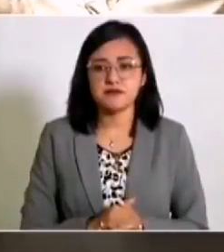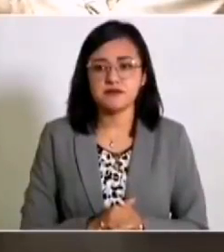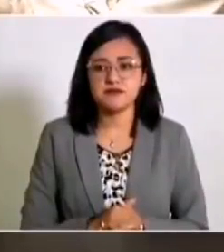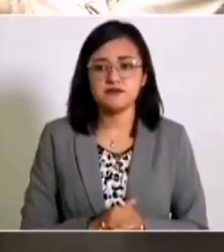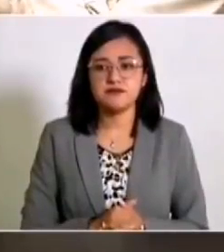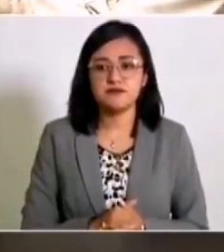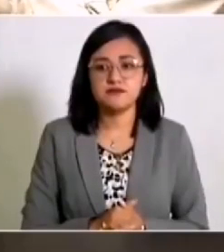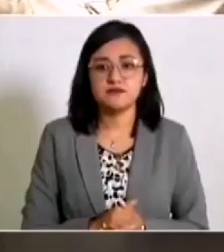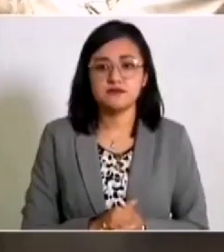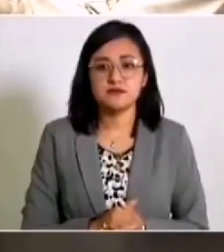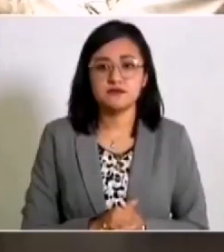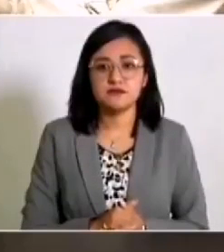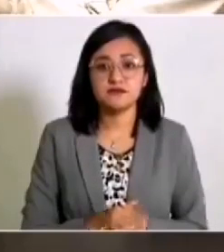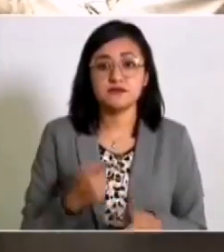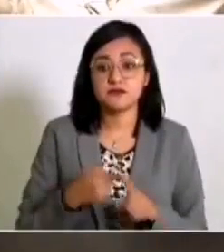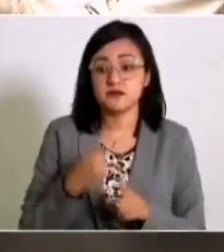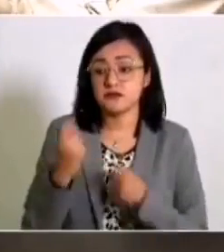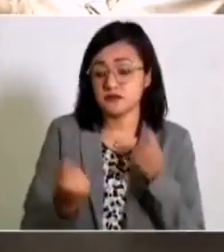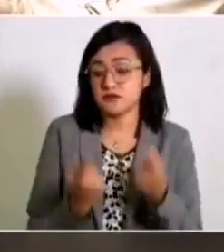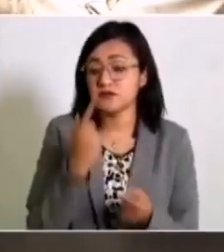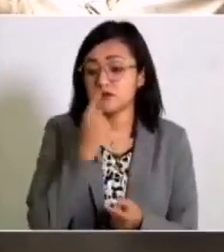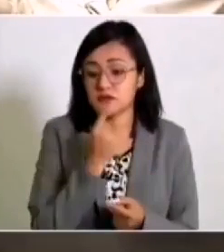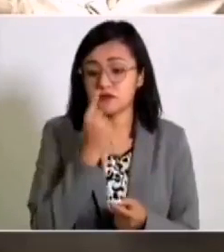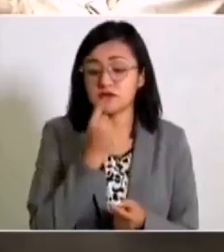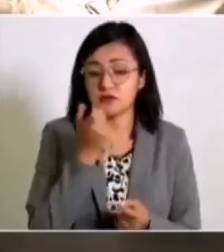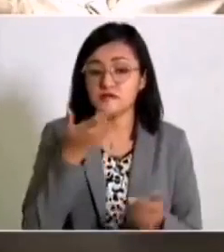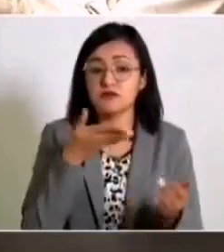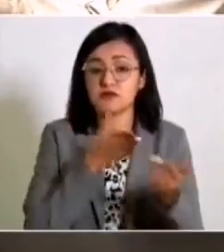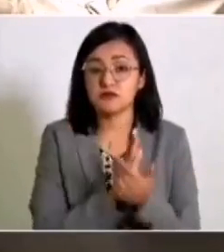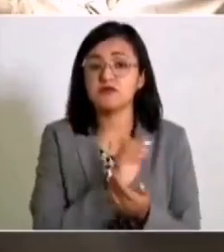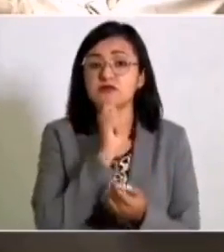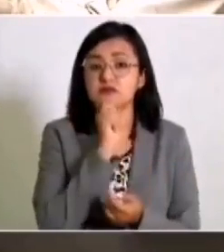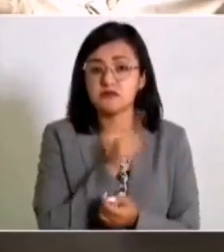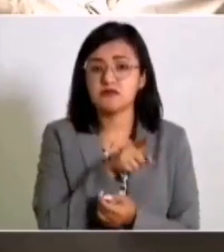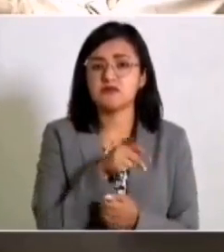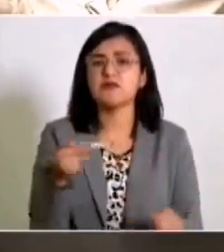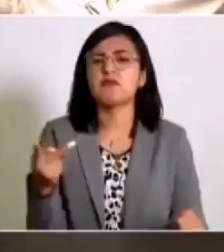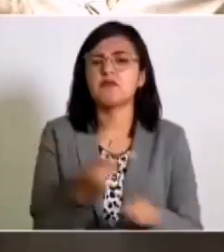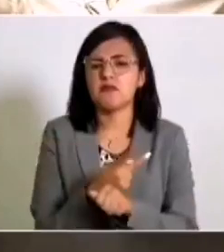de los policías ministeriales que intervinieron,